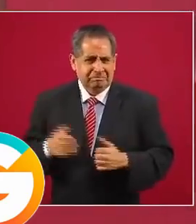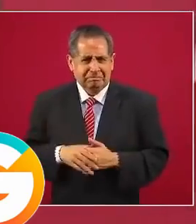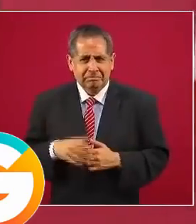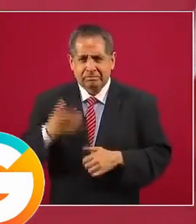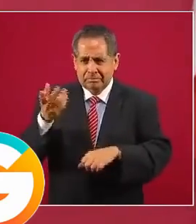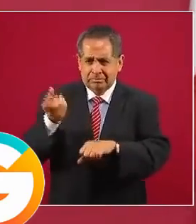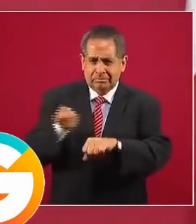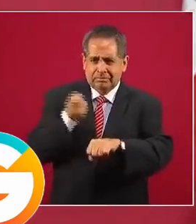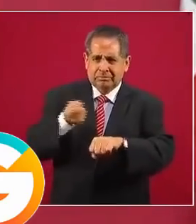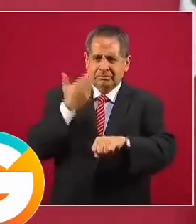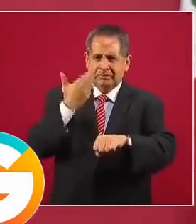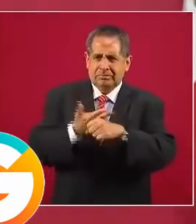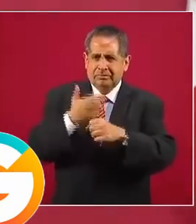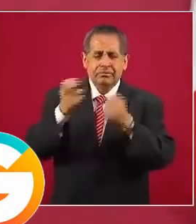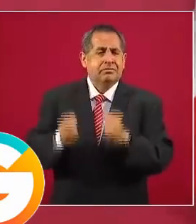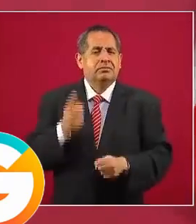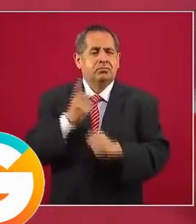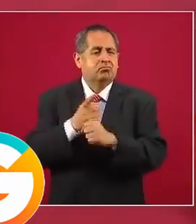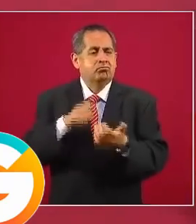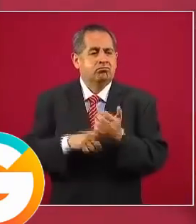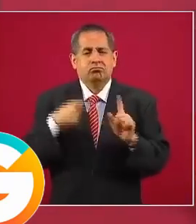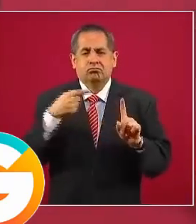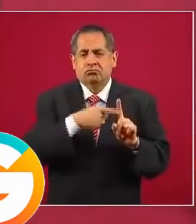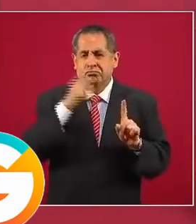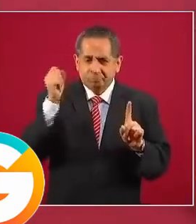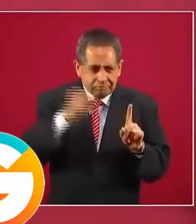el secretario de Seguridad